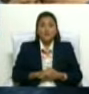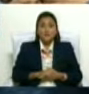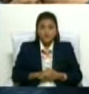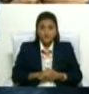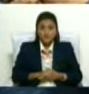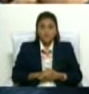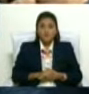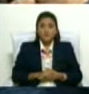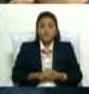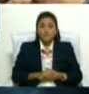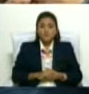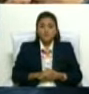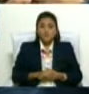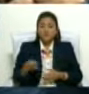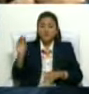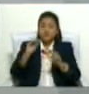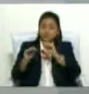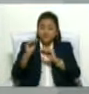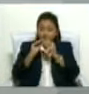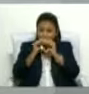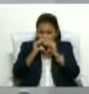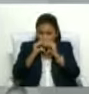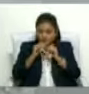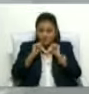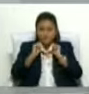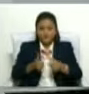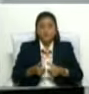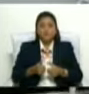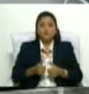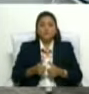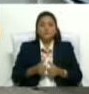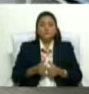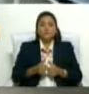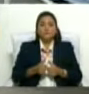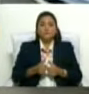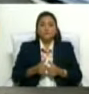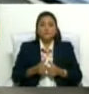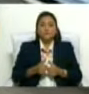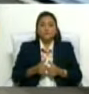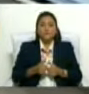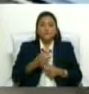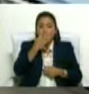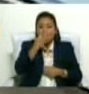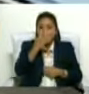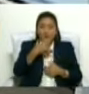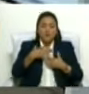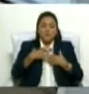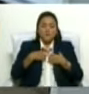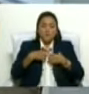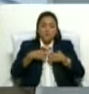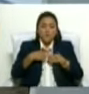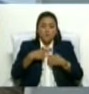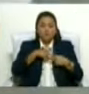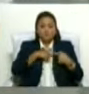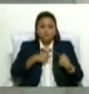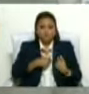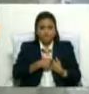creación y puesta en marcha de la unidad de reanimación cardiopulmonar. Igualmente